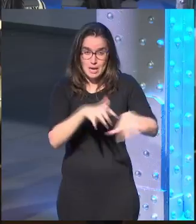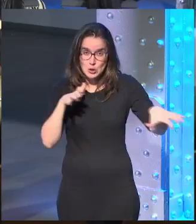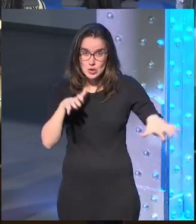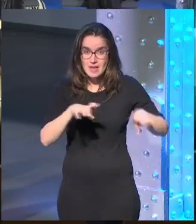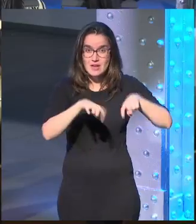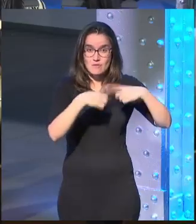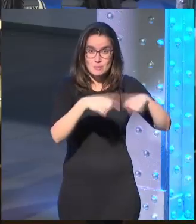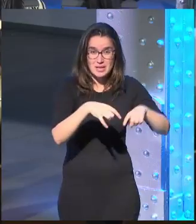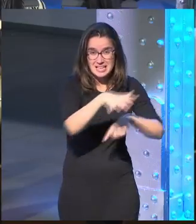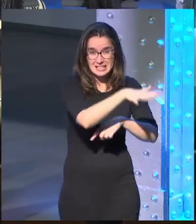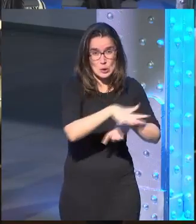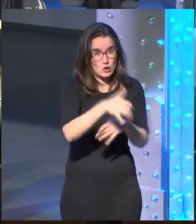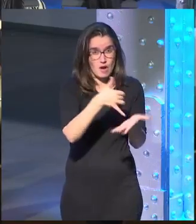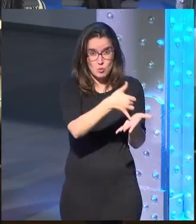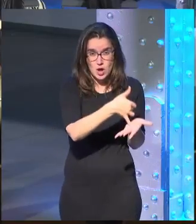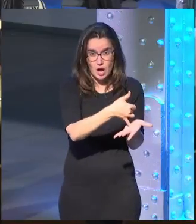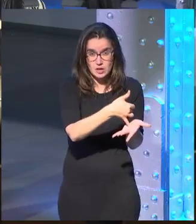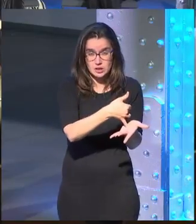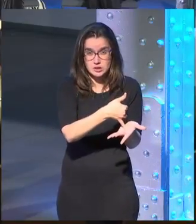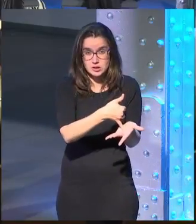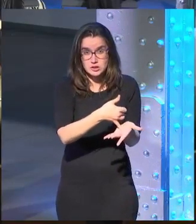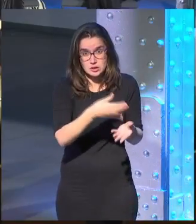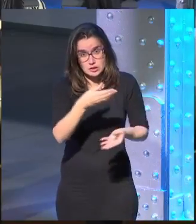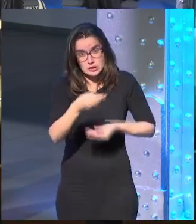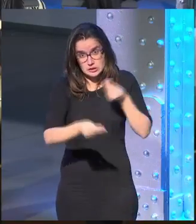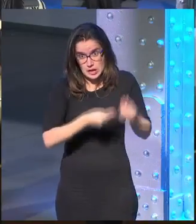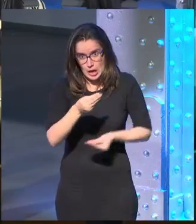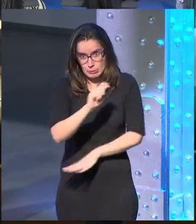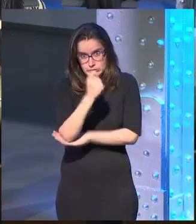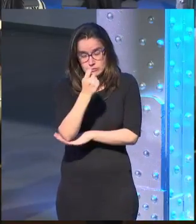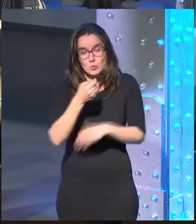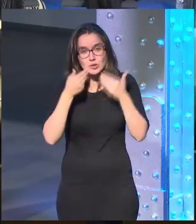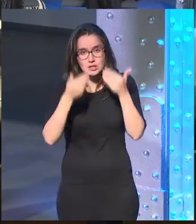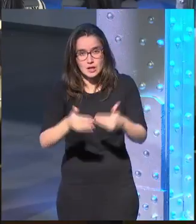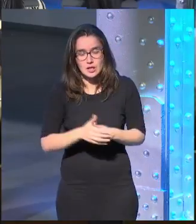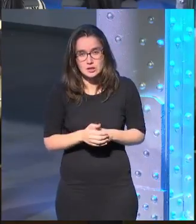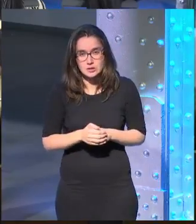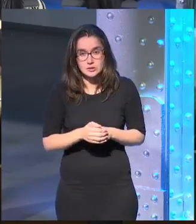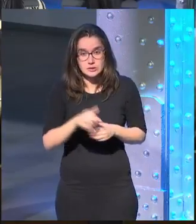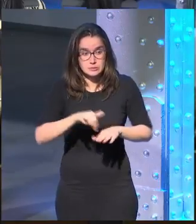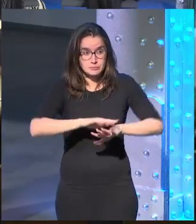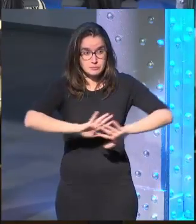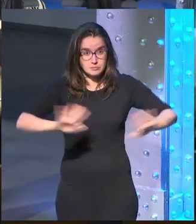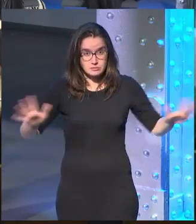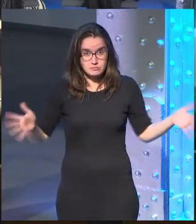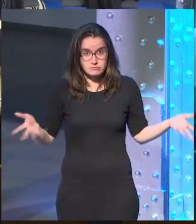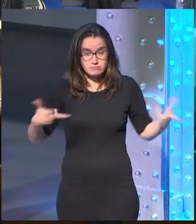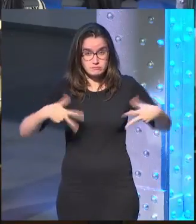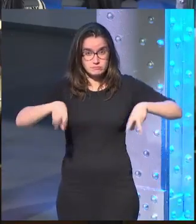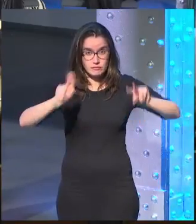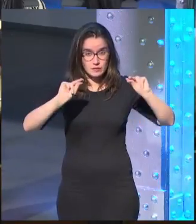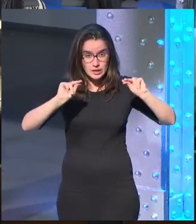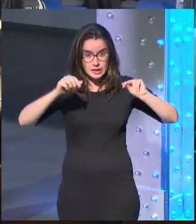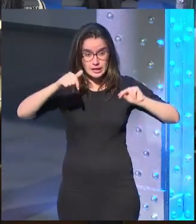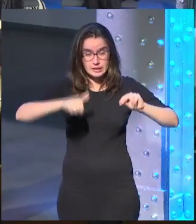de familias y de entornos muy vulnerables se erradique. Muchas gracias. Pues aquí ponemos el punto y aparte,